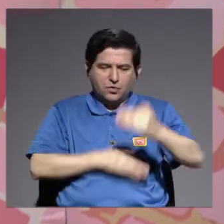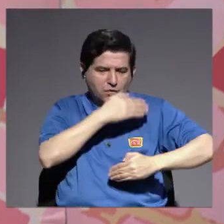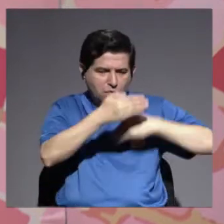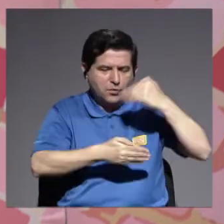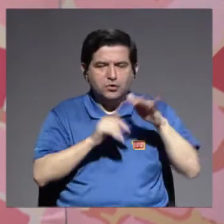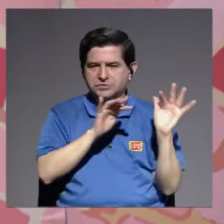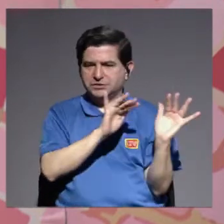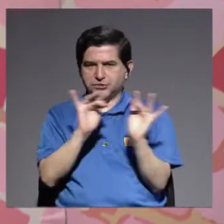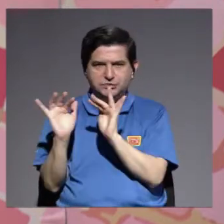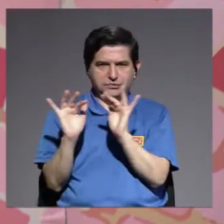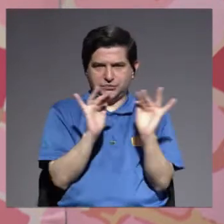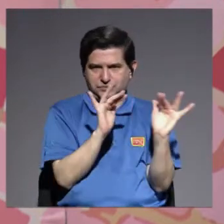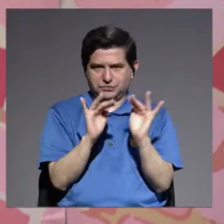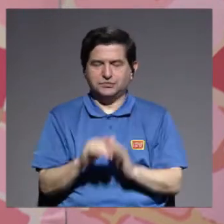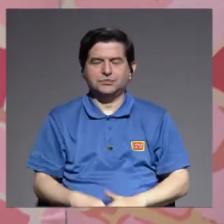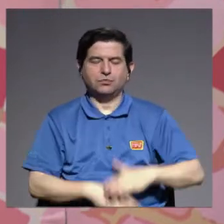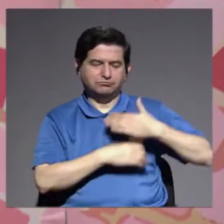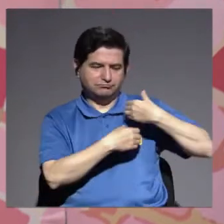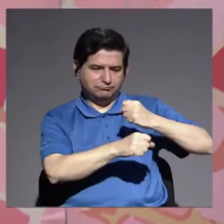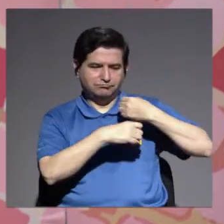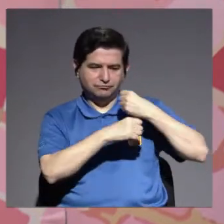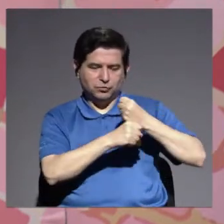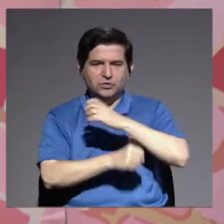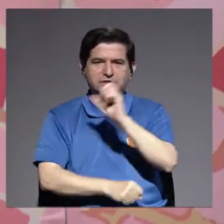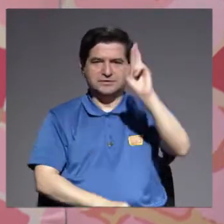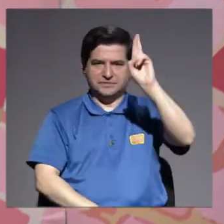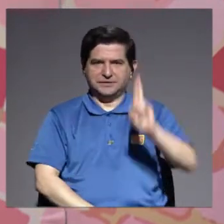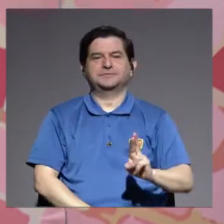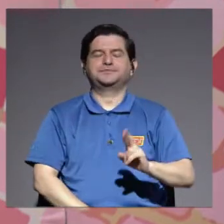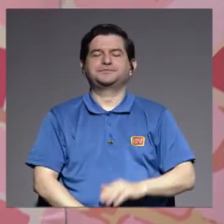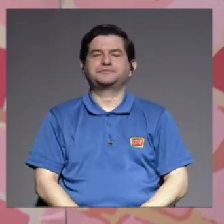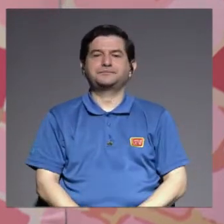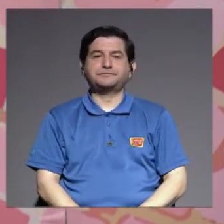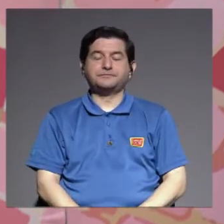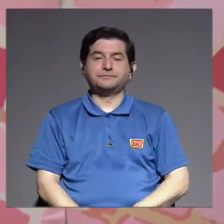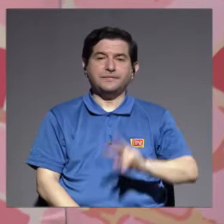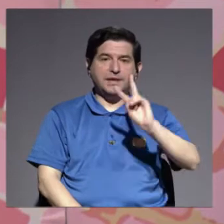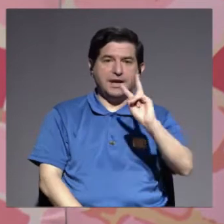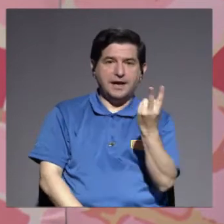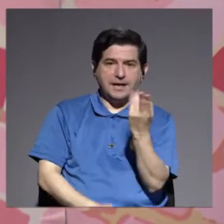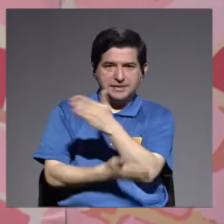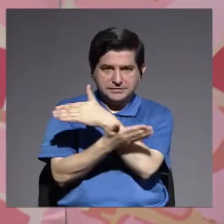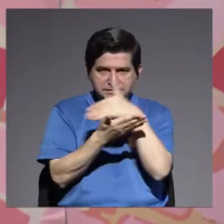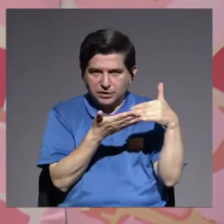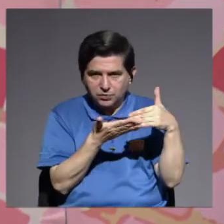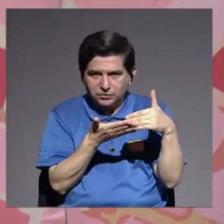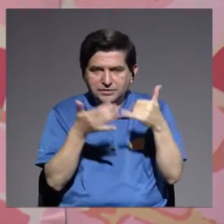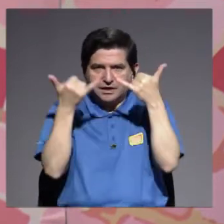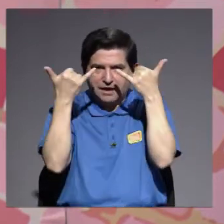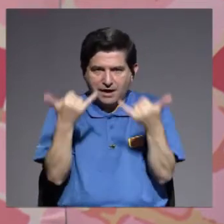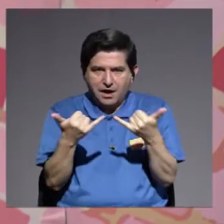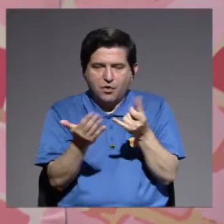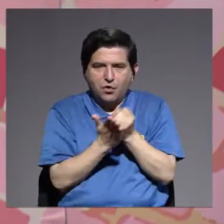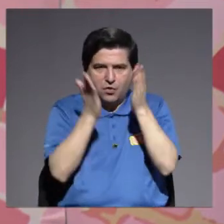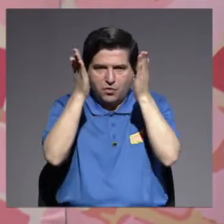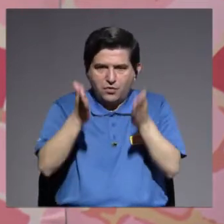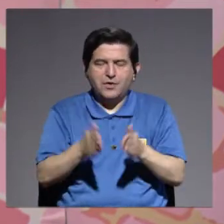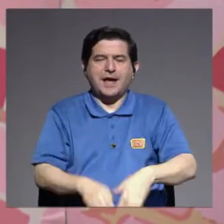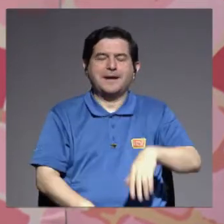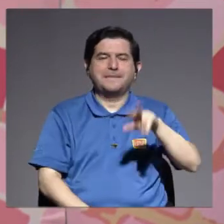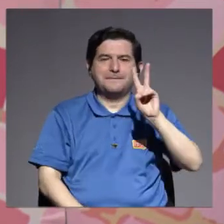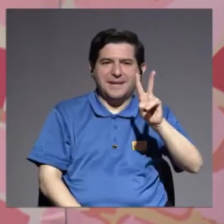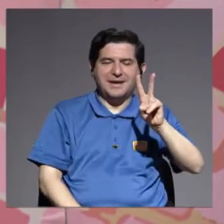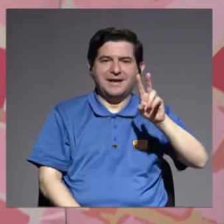procesos de digitalización de las municipalidades costarricenses. En esta segunda parte, la investigadora